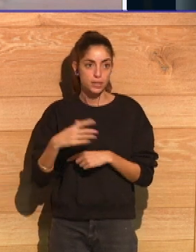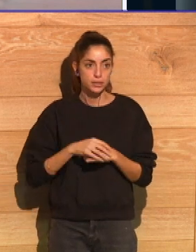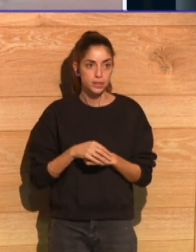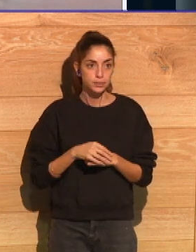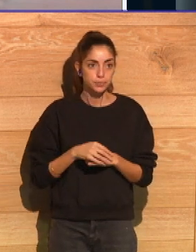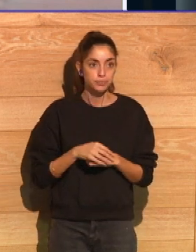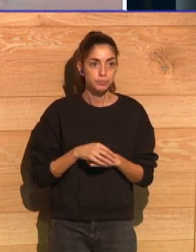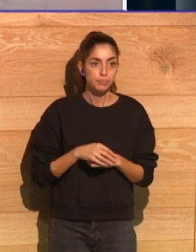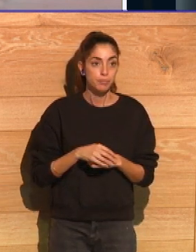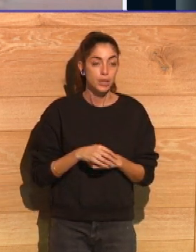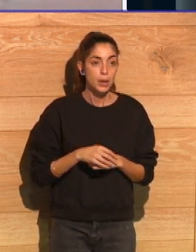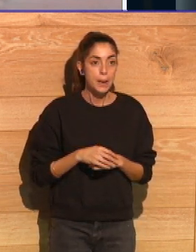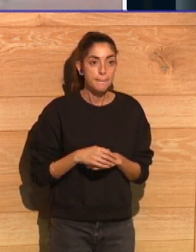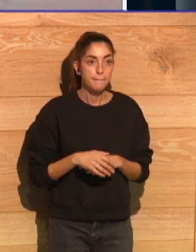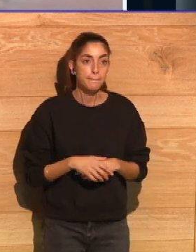Realmente,